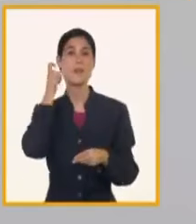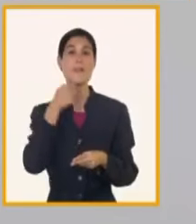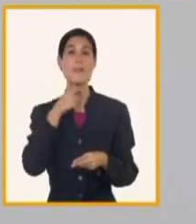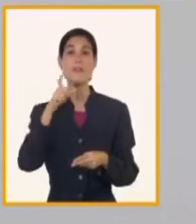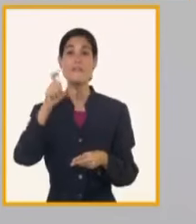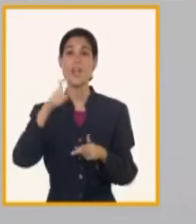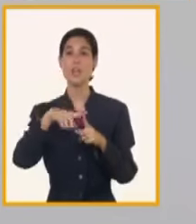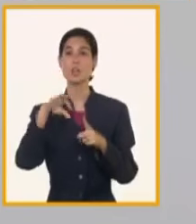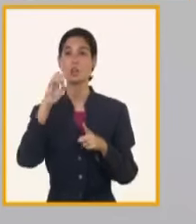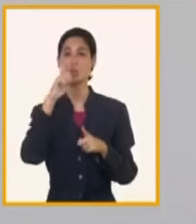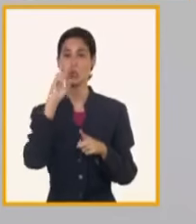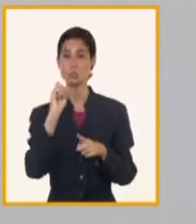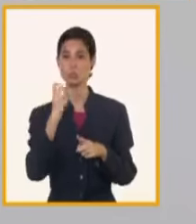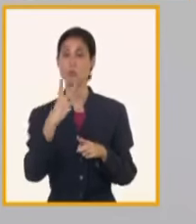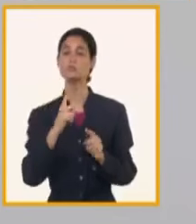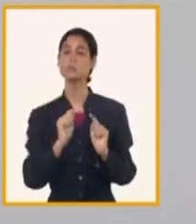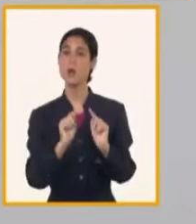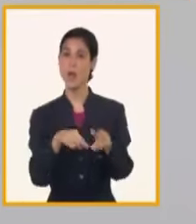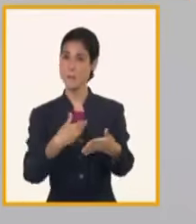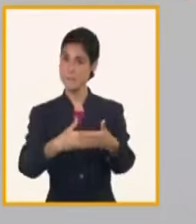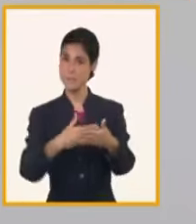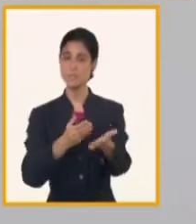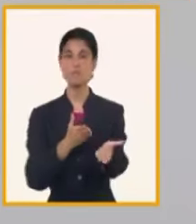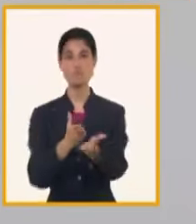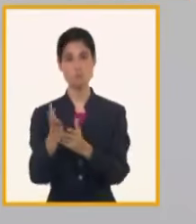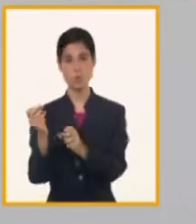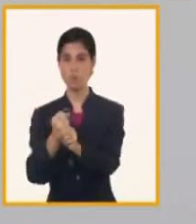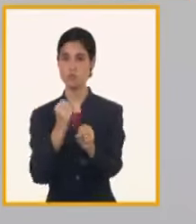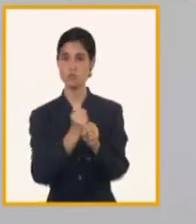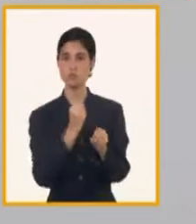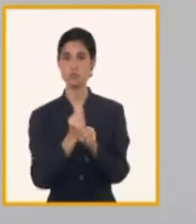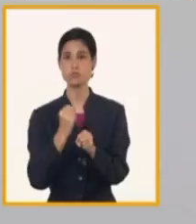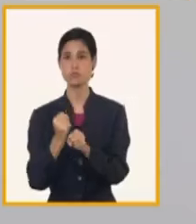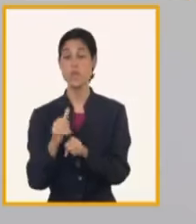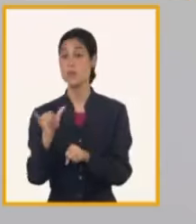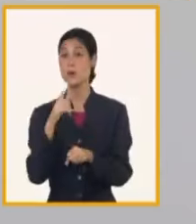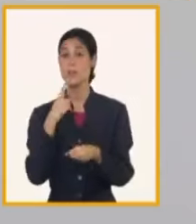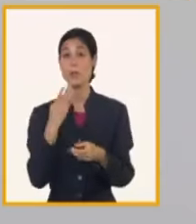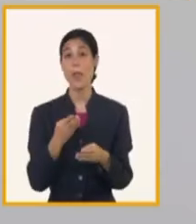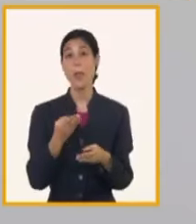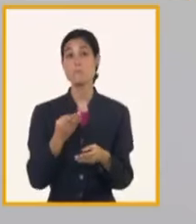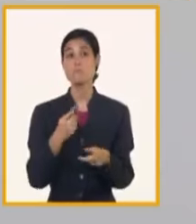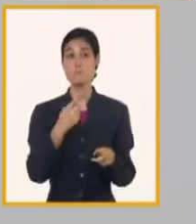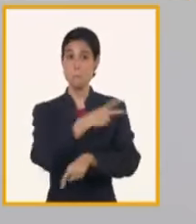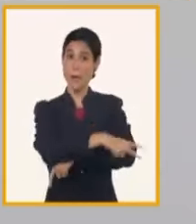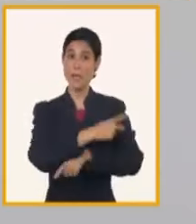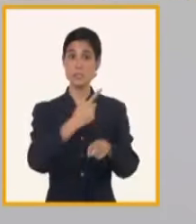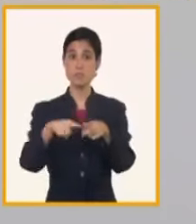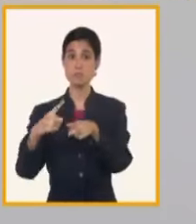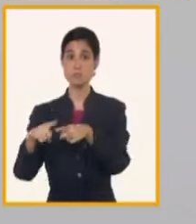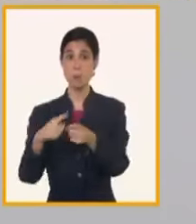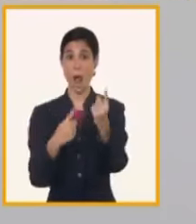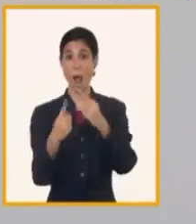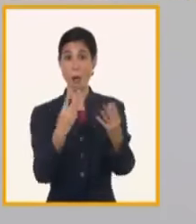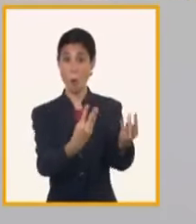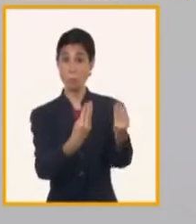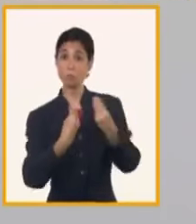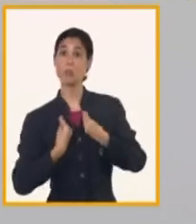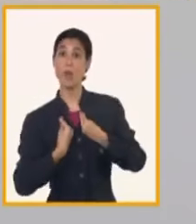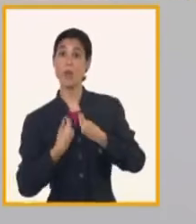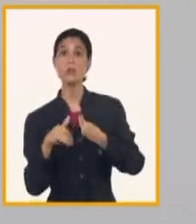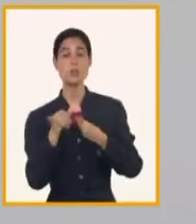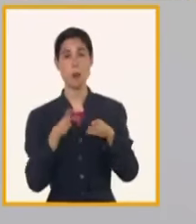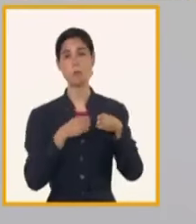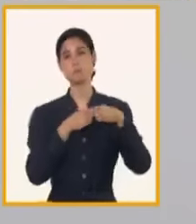nacional cubana y vamos a importar lo que necesariamente haya que importar a la velocidad de nuestros recursos ya tenemos un nivel de